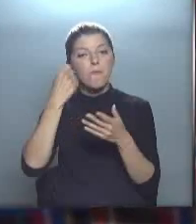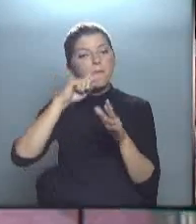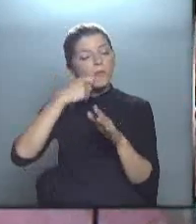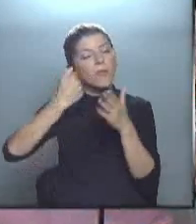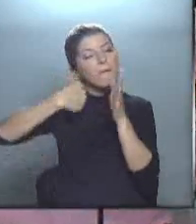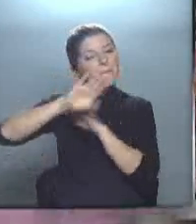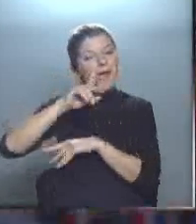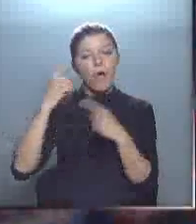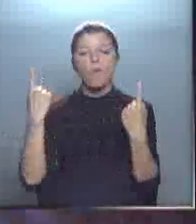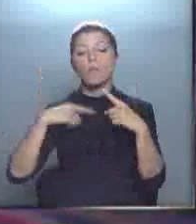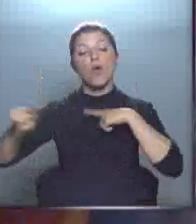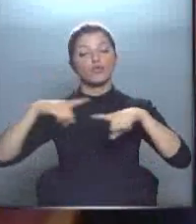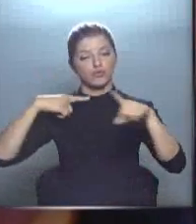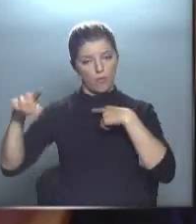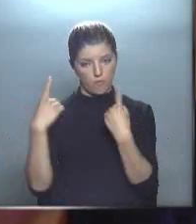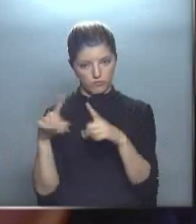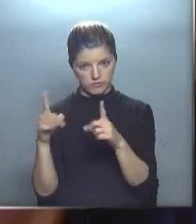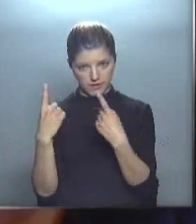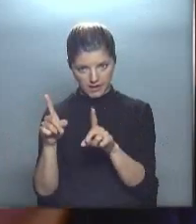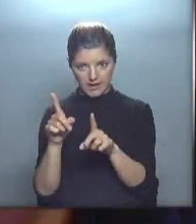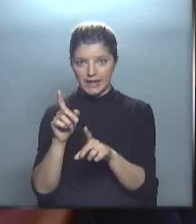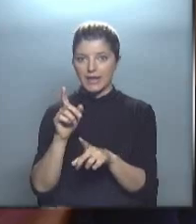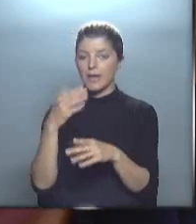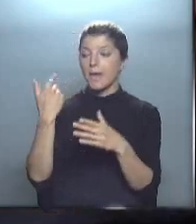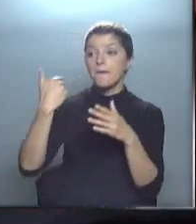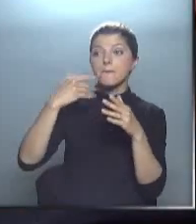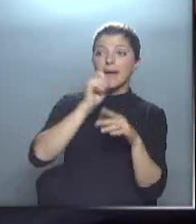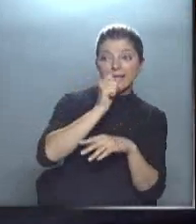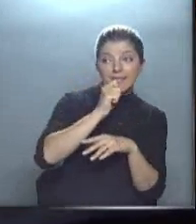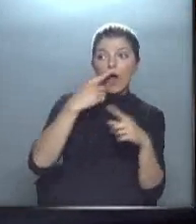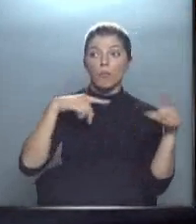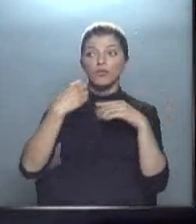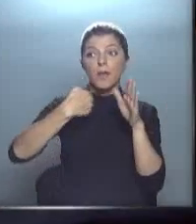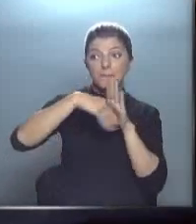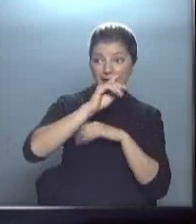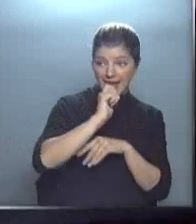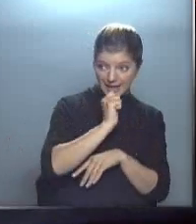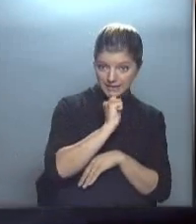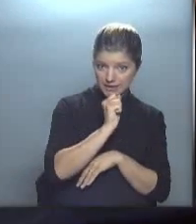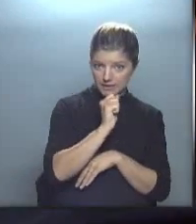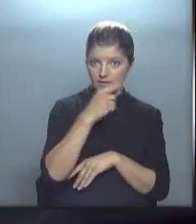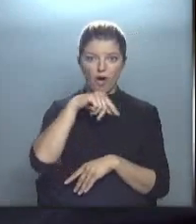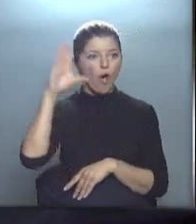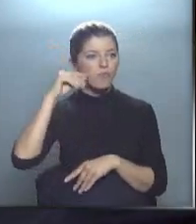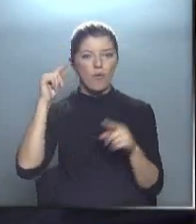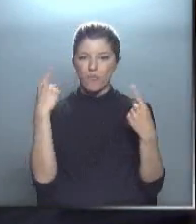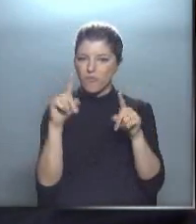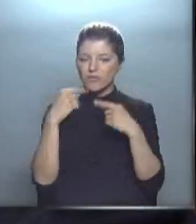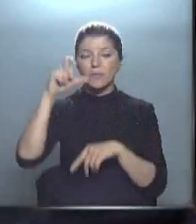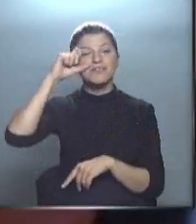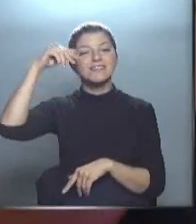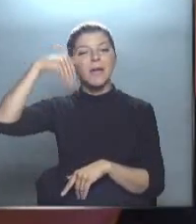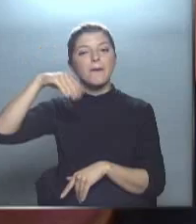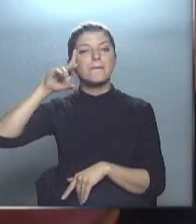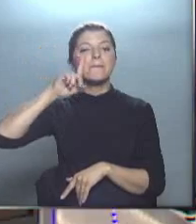producción musical. Producción musical, más que cantarla. Y ahí están poniendo a Eminem para amenizar esta charla.